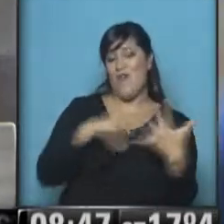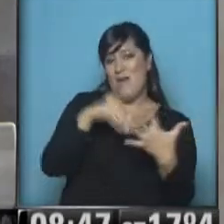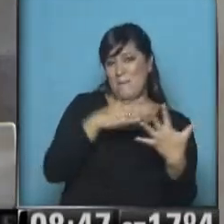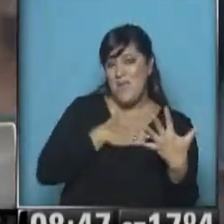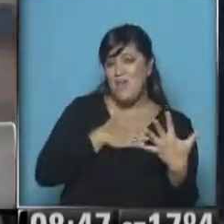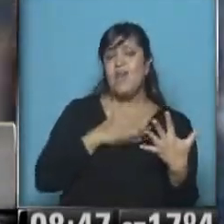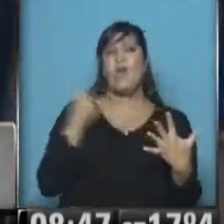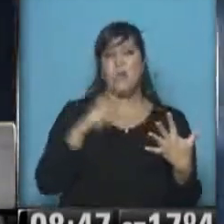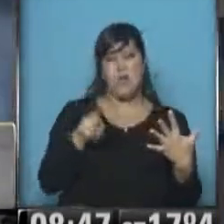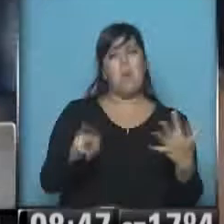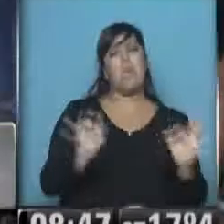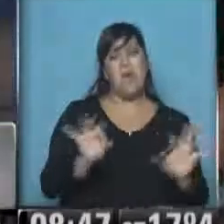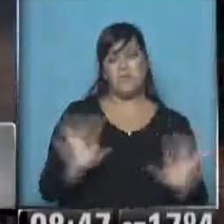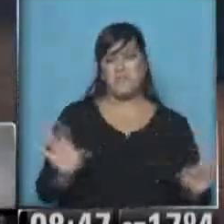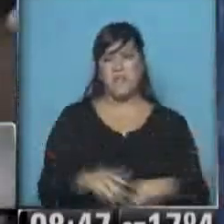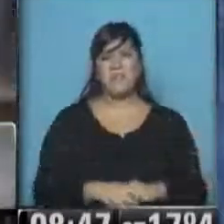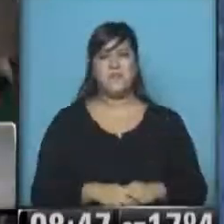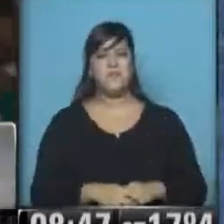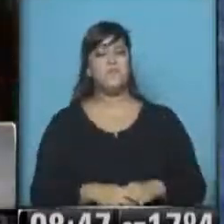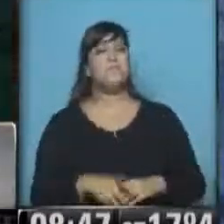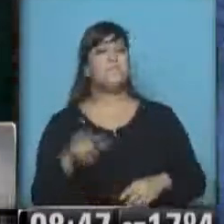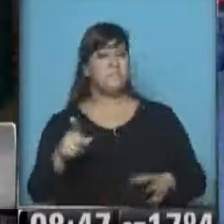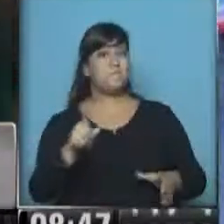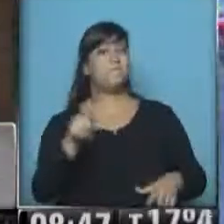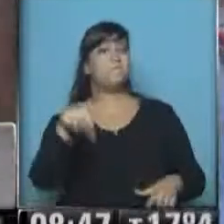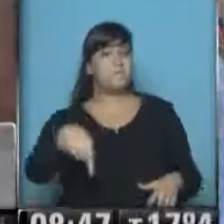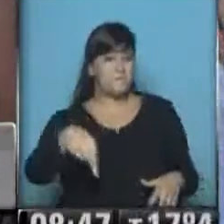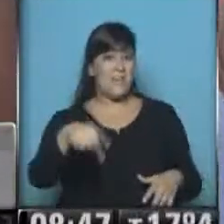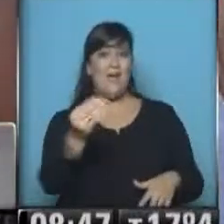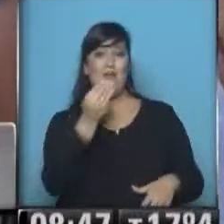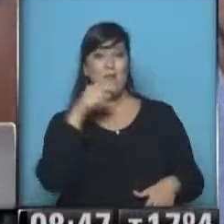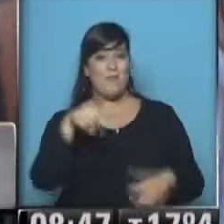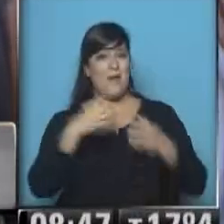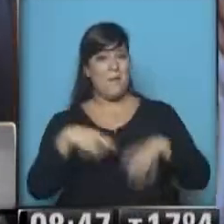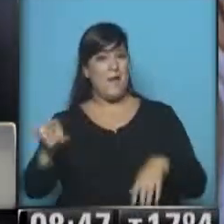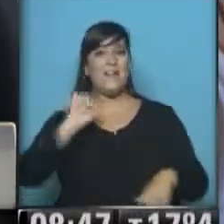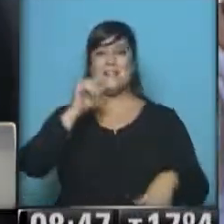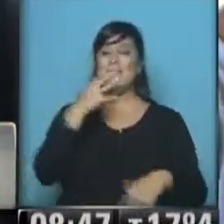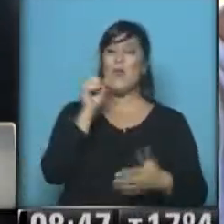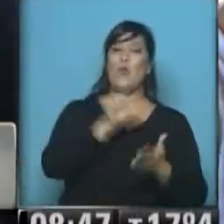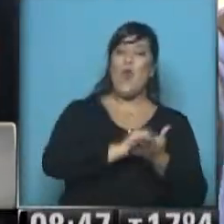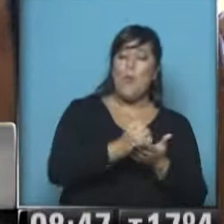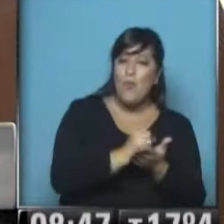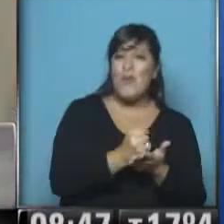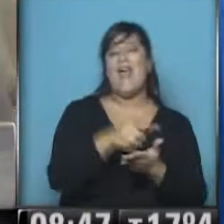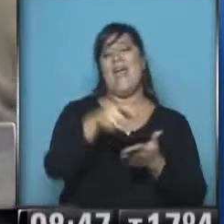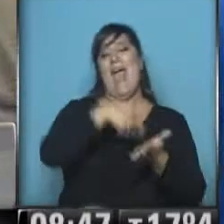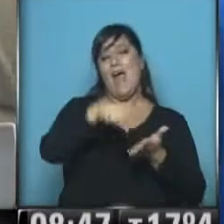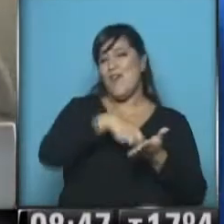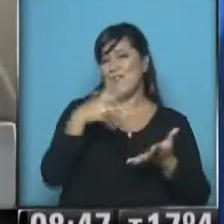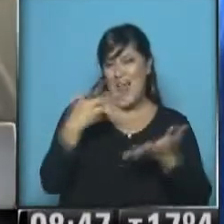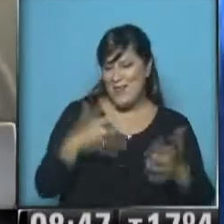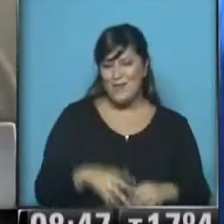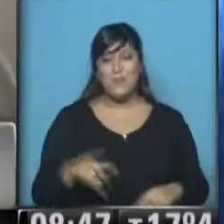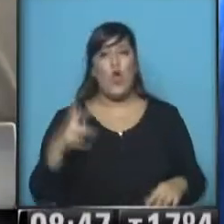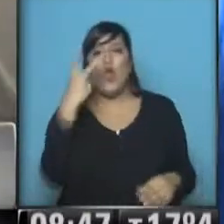esto alcanza, sí. ¿Va a ser la opción de estas Pascuas para vos? Seguramente con puré, con arroz, con algo de eso, sí. Claro. 2 kilos